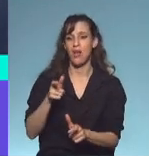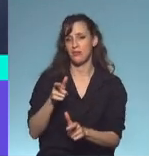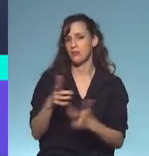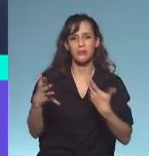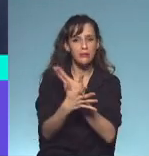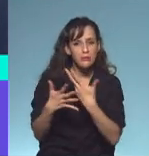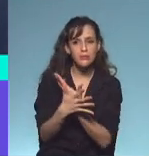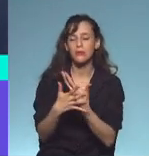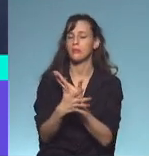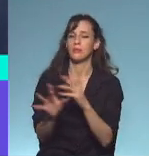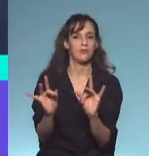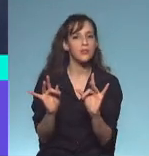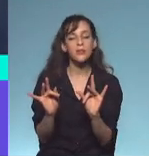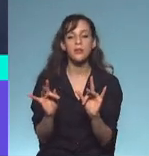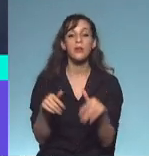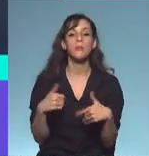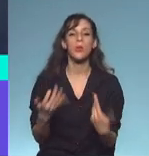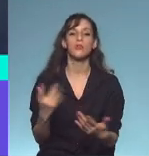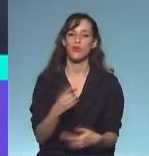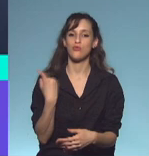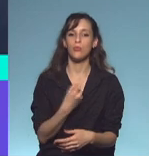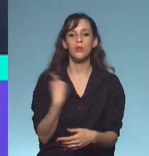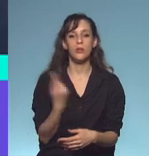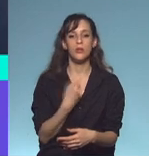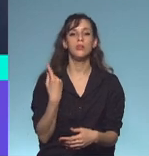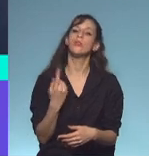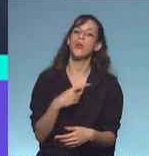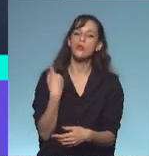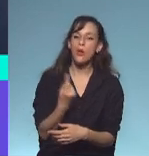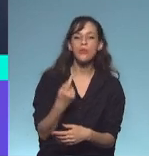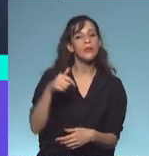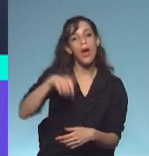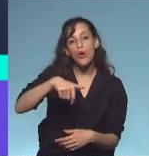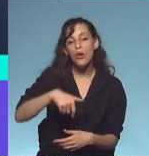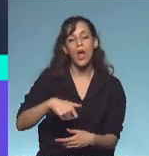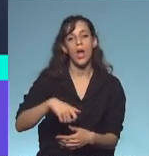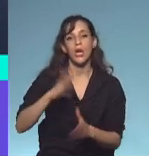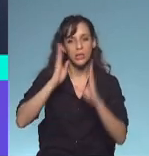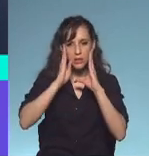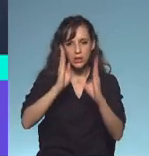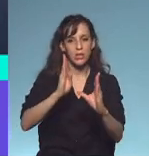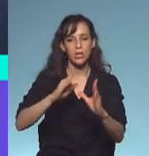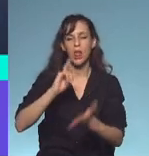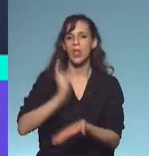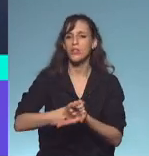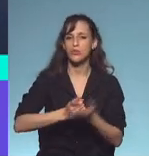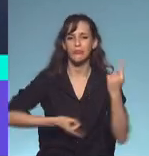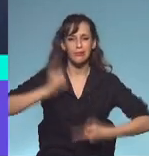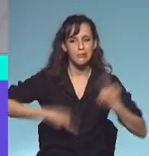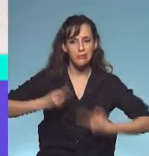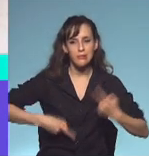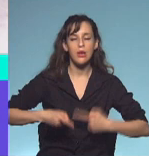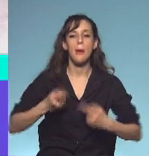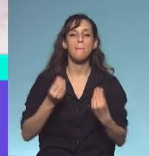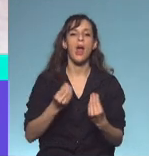mal y por eso estamos tratando de aliviar y estamos sacando en estos días nuevas resoluciones que llevan ese alivio a esos